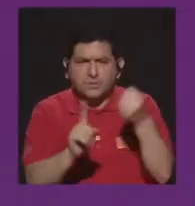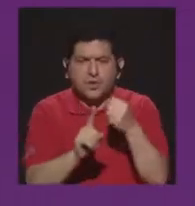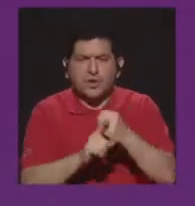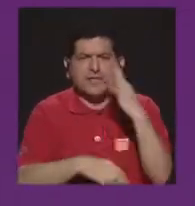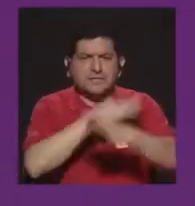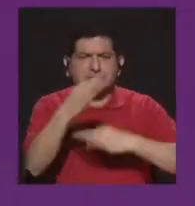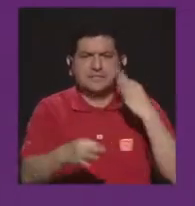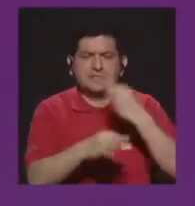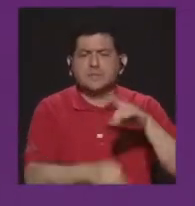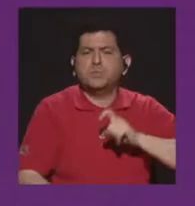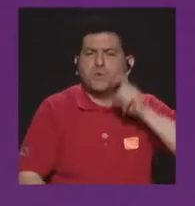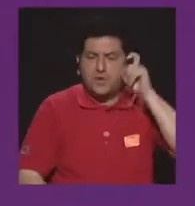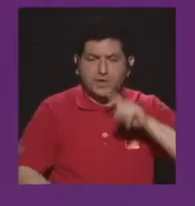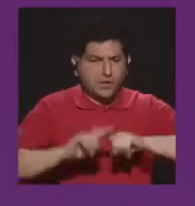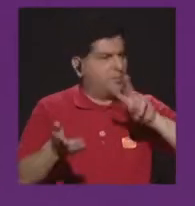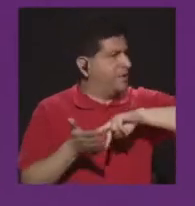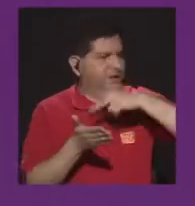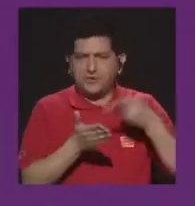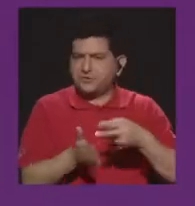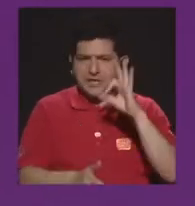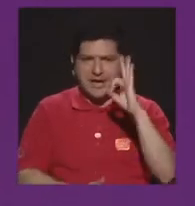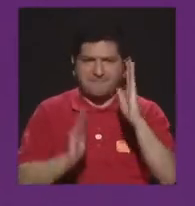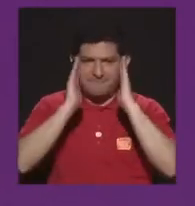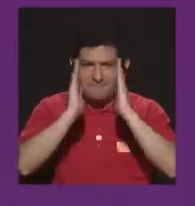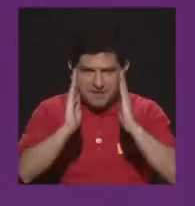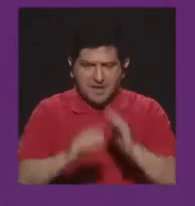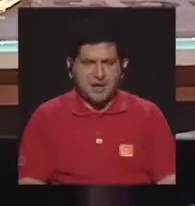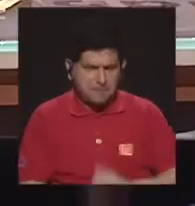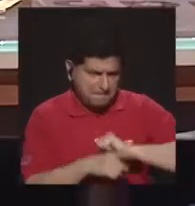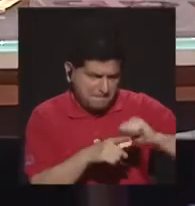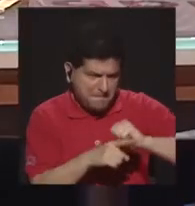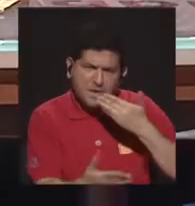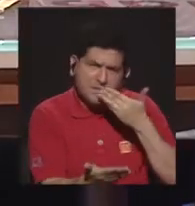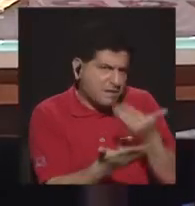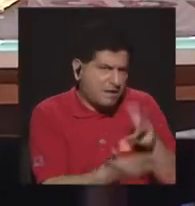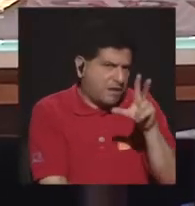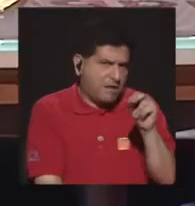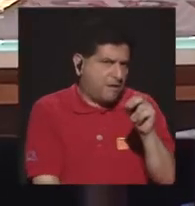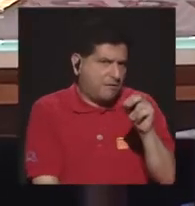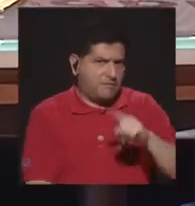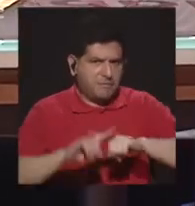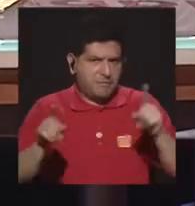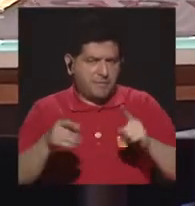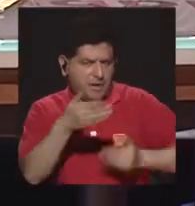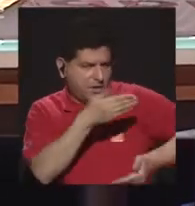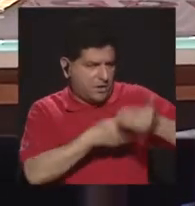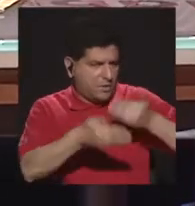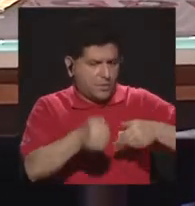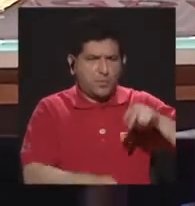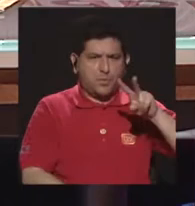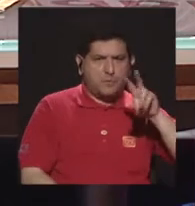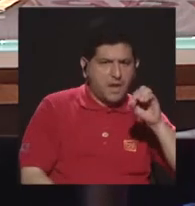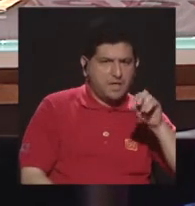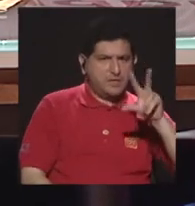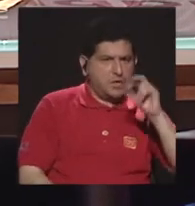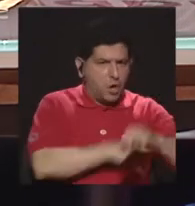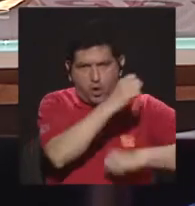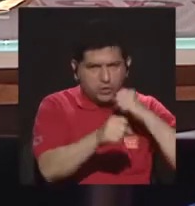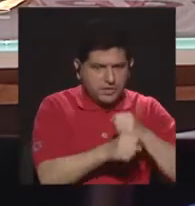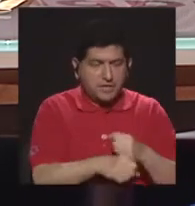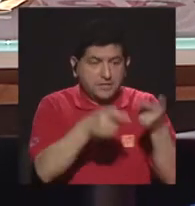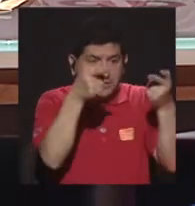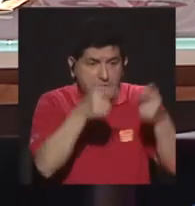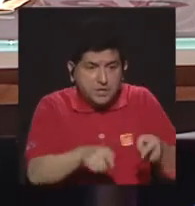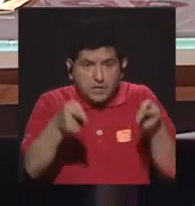género, lo cual no quiere decir que esté bien cubierta, que las prácticas sean buenas. Pero si nos remontamos a 20 o 30 años atrás, donde la